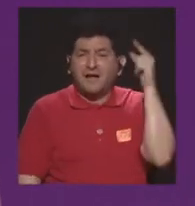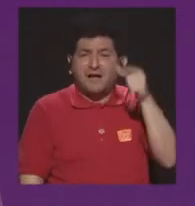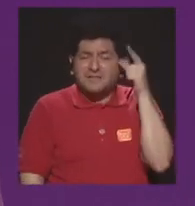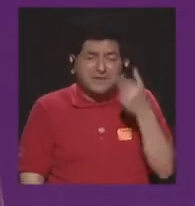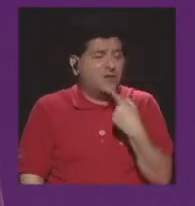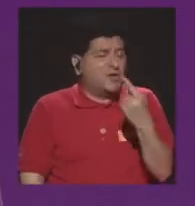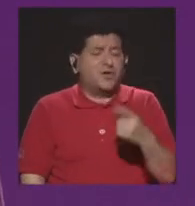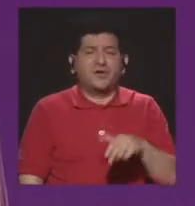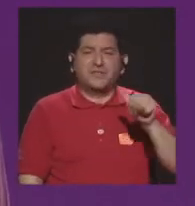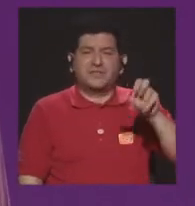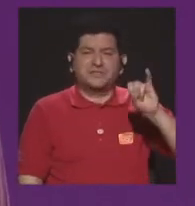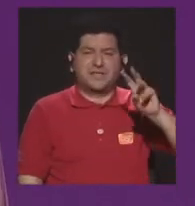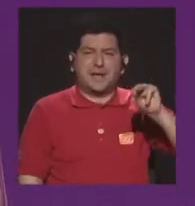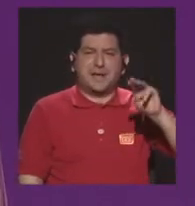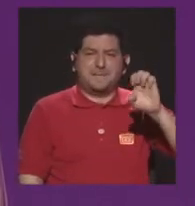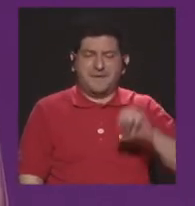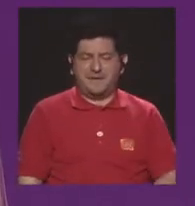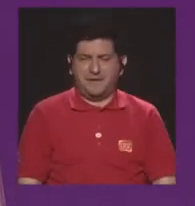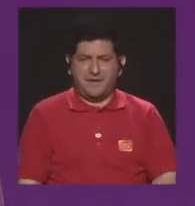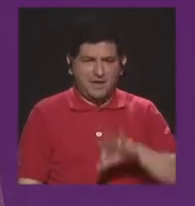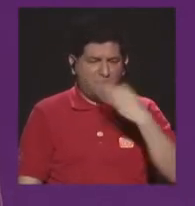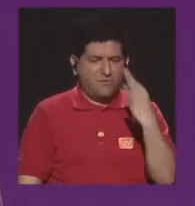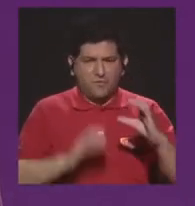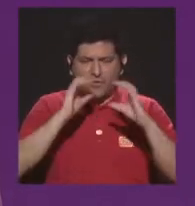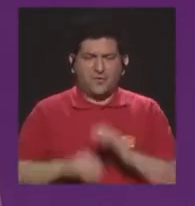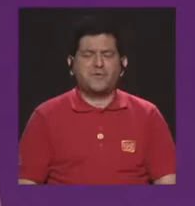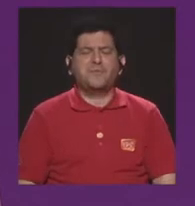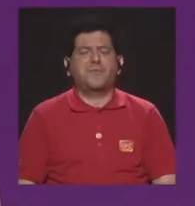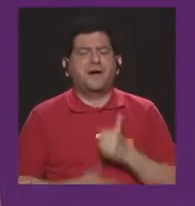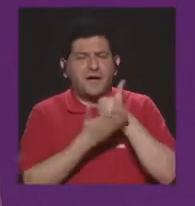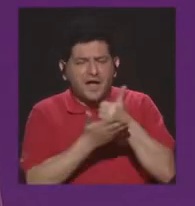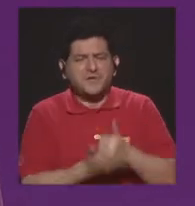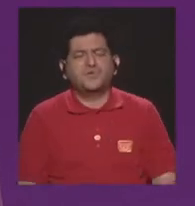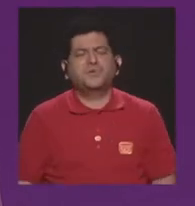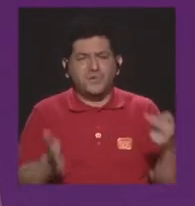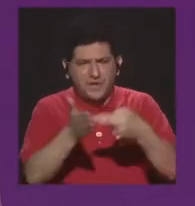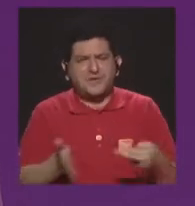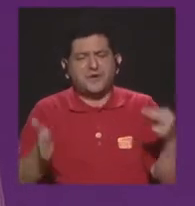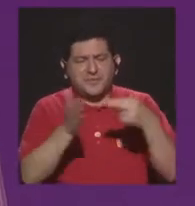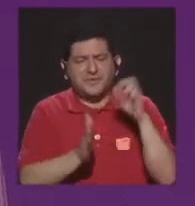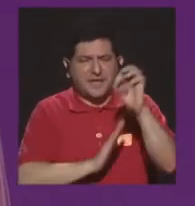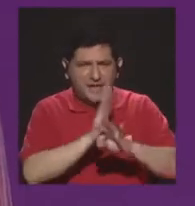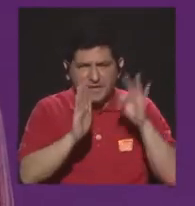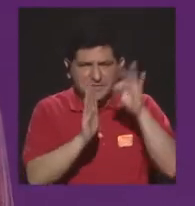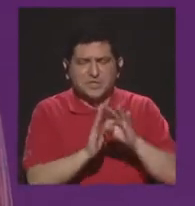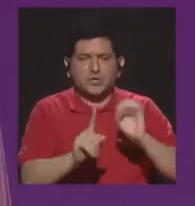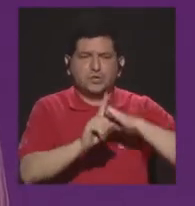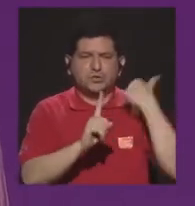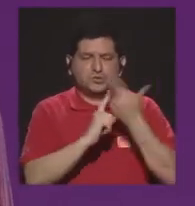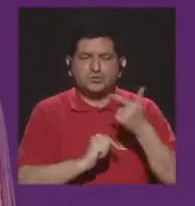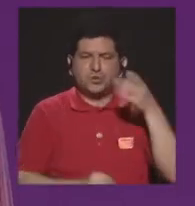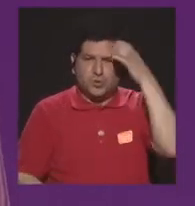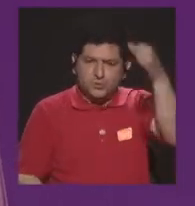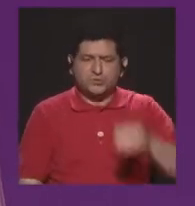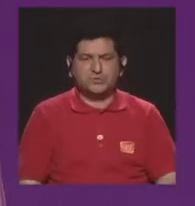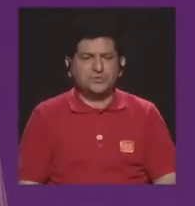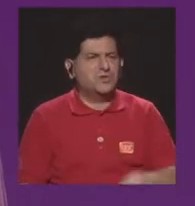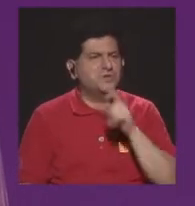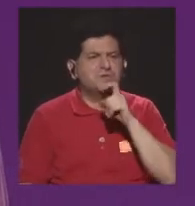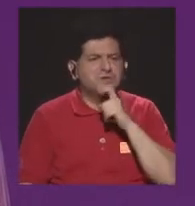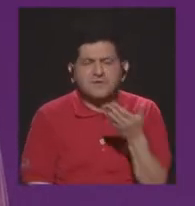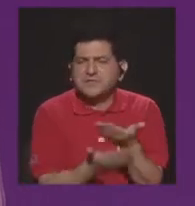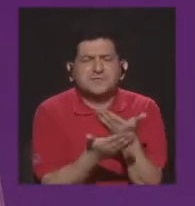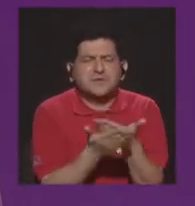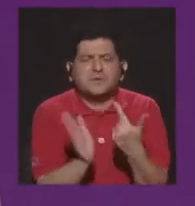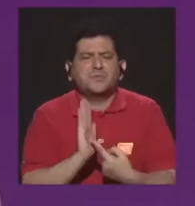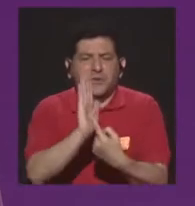señala IME, que es que los medios colaboran en la reproducción de estereotipos socioculturales. A veces es un poco más difícil probarlo en la